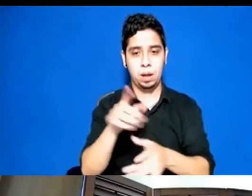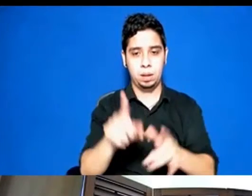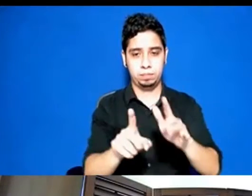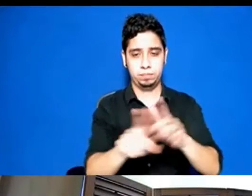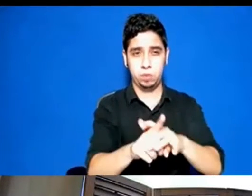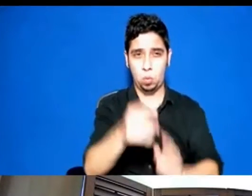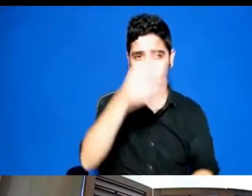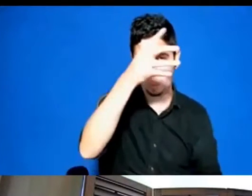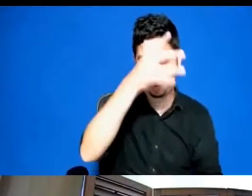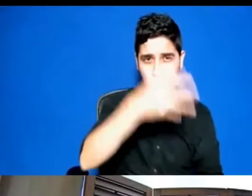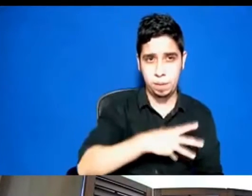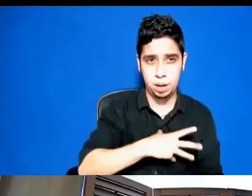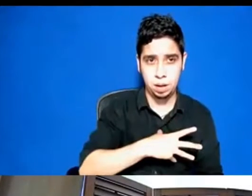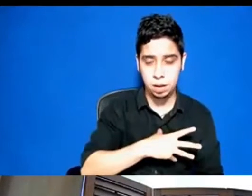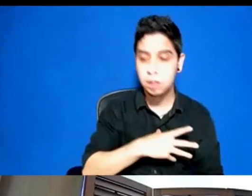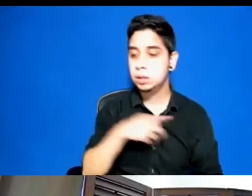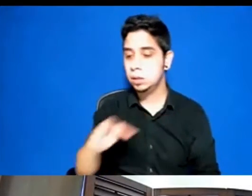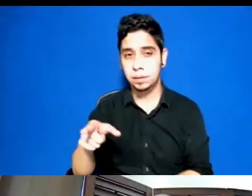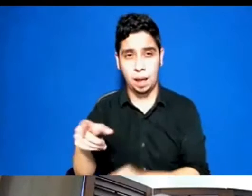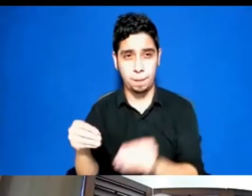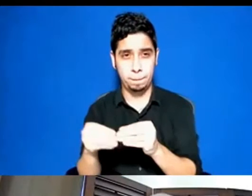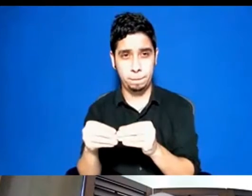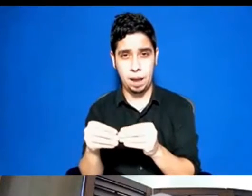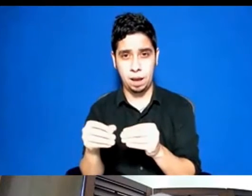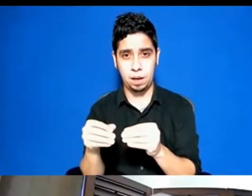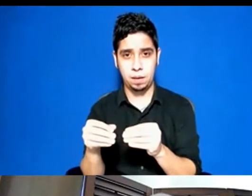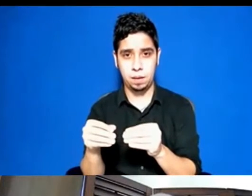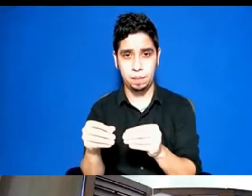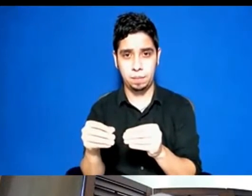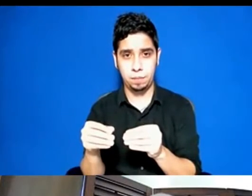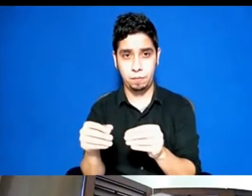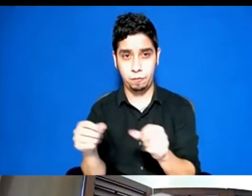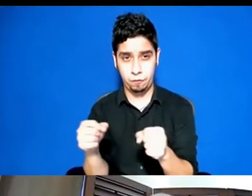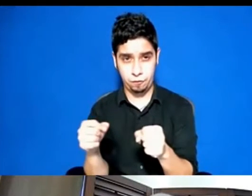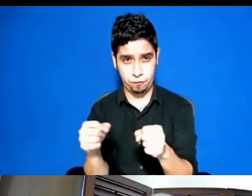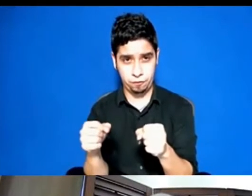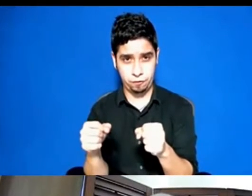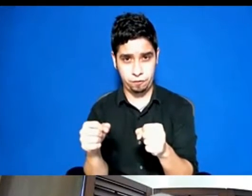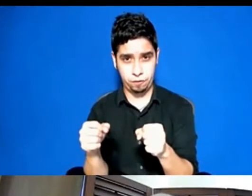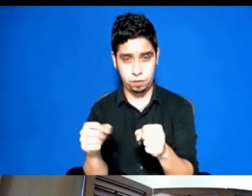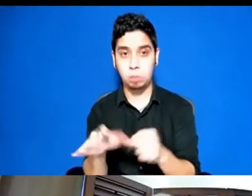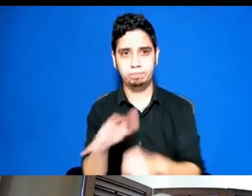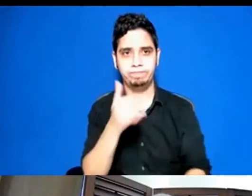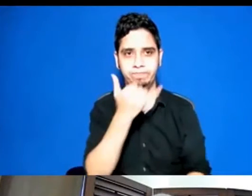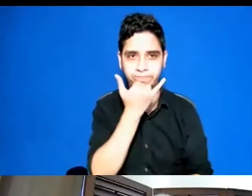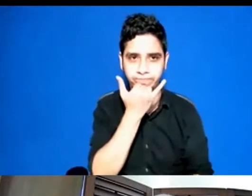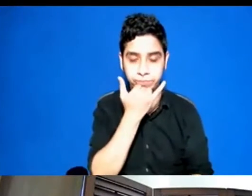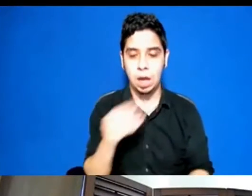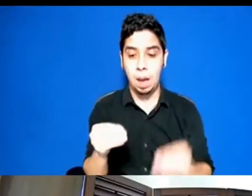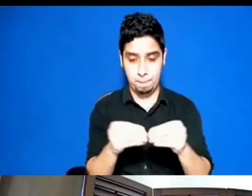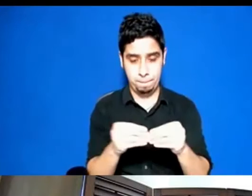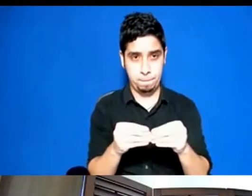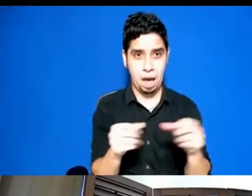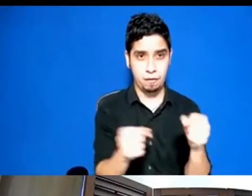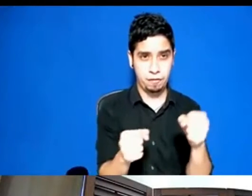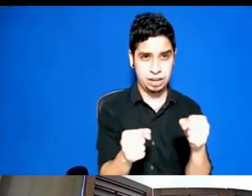Donde está más frío salen, no, perdón, donde está más frío son los machos, donde está más caliente son las hembras. Okay. Así